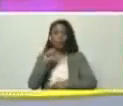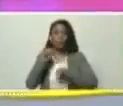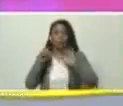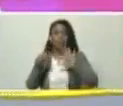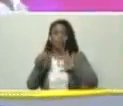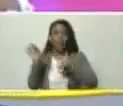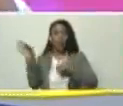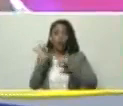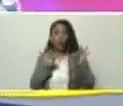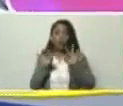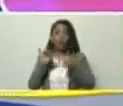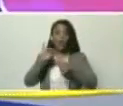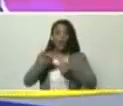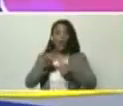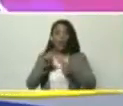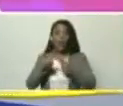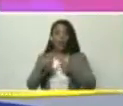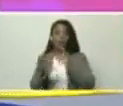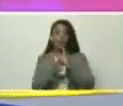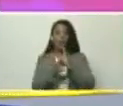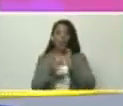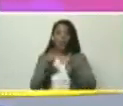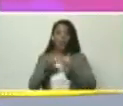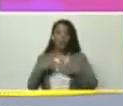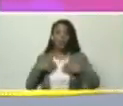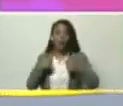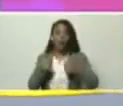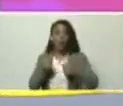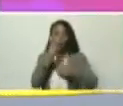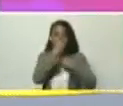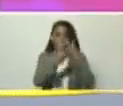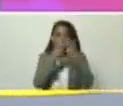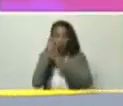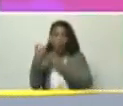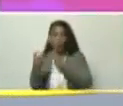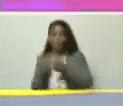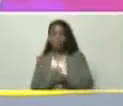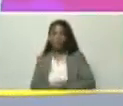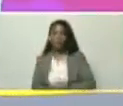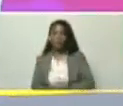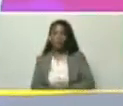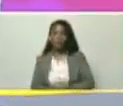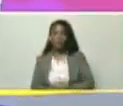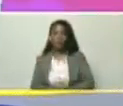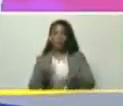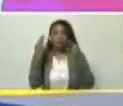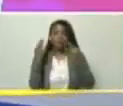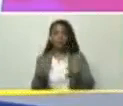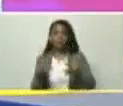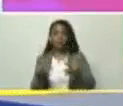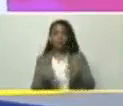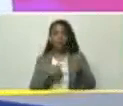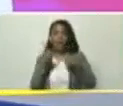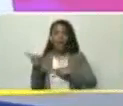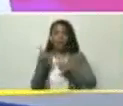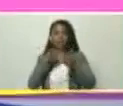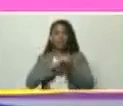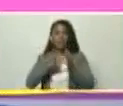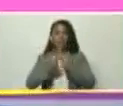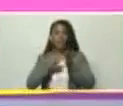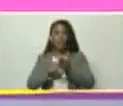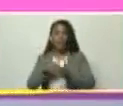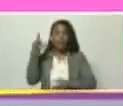escogió carreras ingeniería, tecnología, salud y turismo. Excelente. Excelente, porque eso significa...